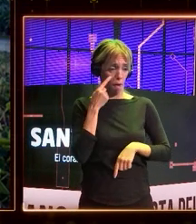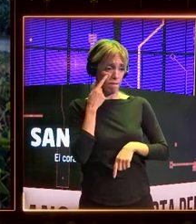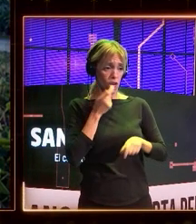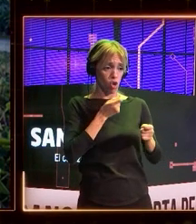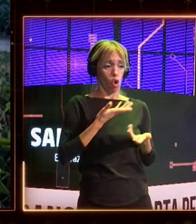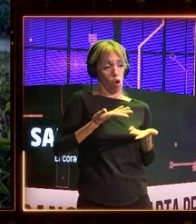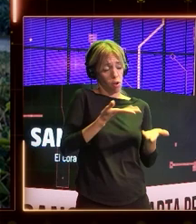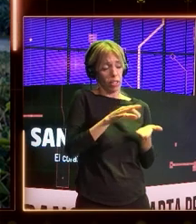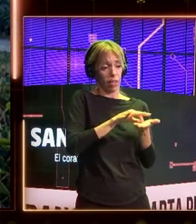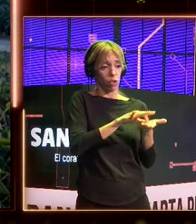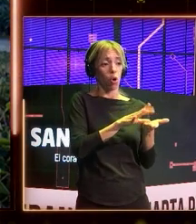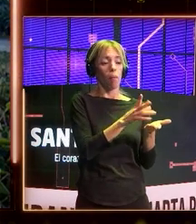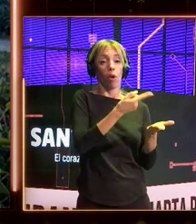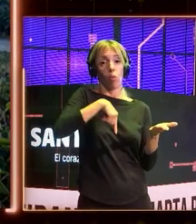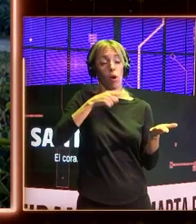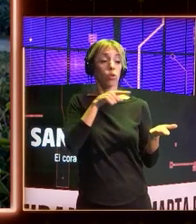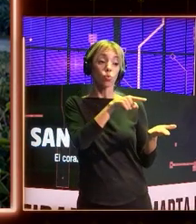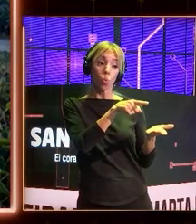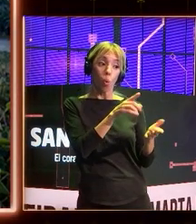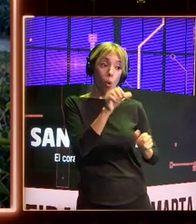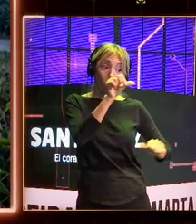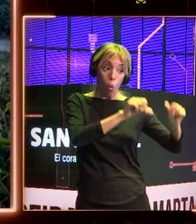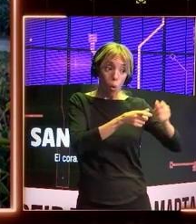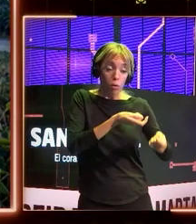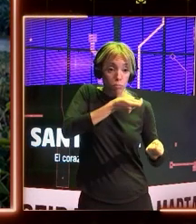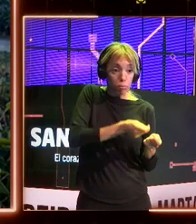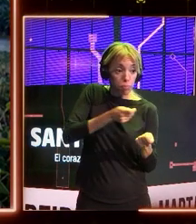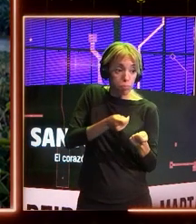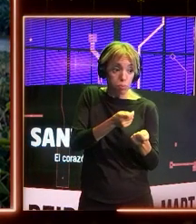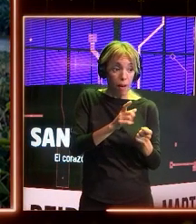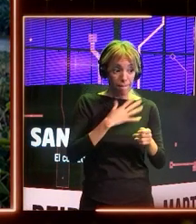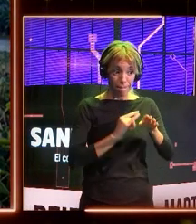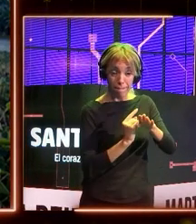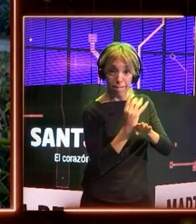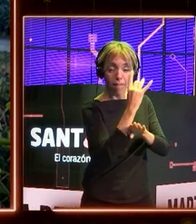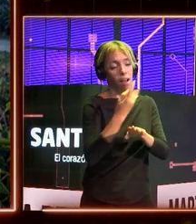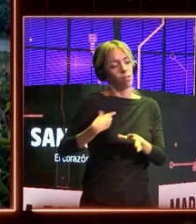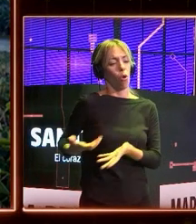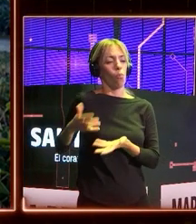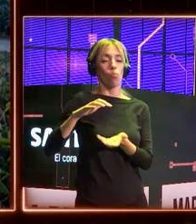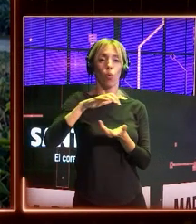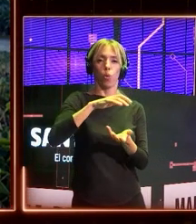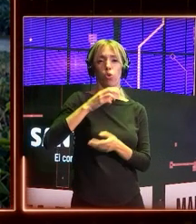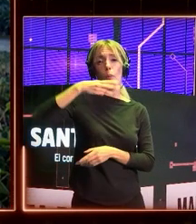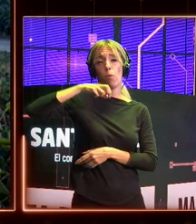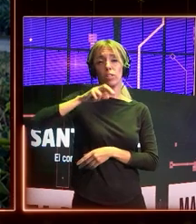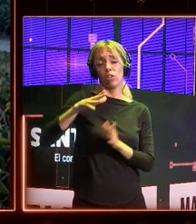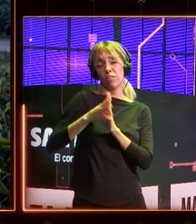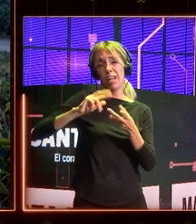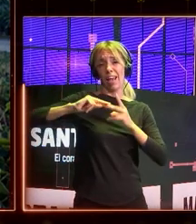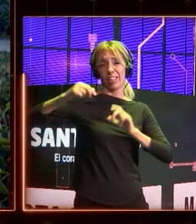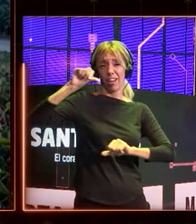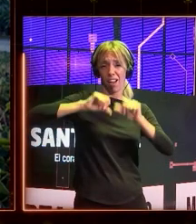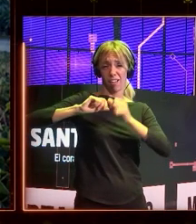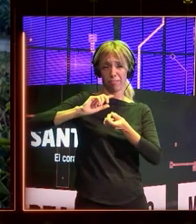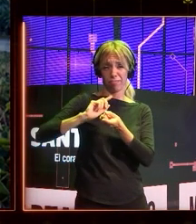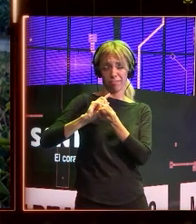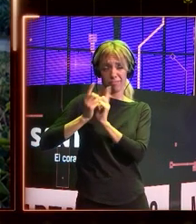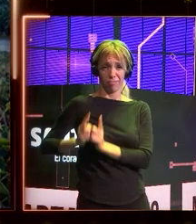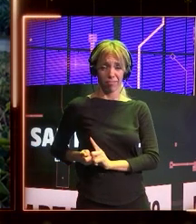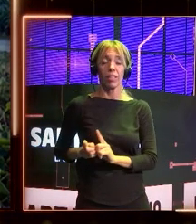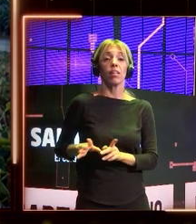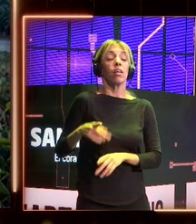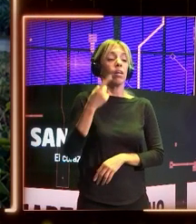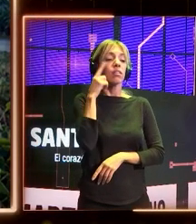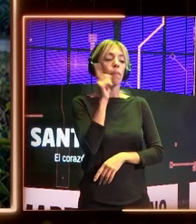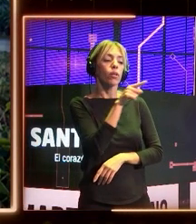de productos de Bayer Monsanto tienes que utilizar para que tu finca crezca de la mejor manera posible. Y al mismo tiempo ellos se van quedando tus datos de qué es lo que pones